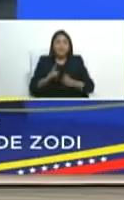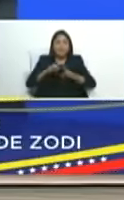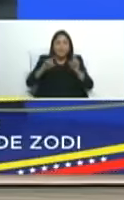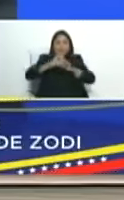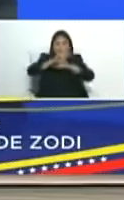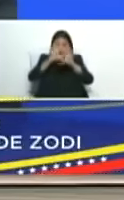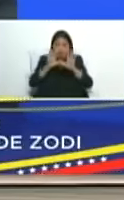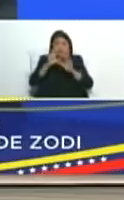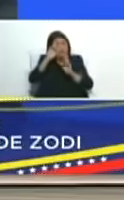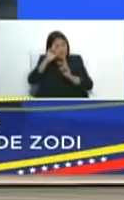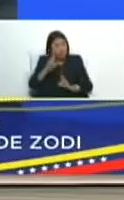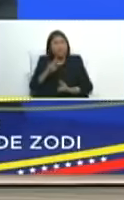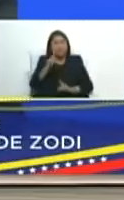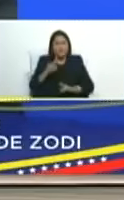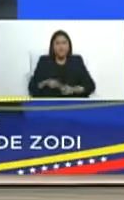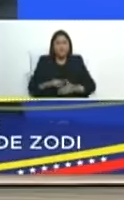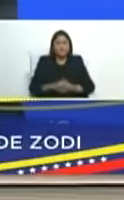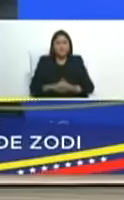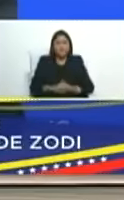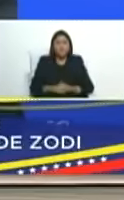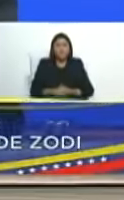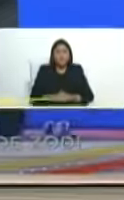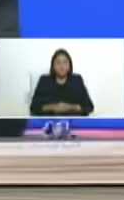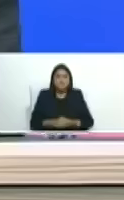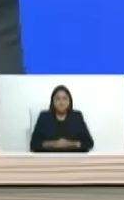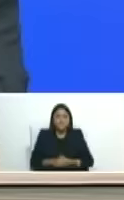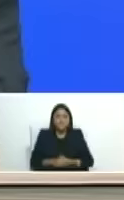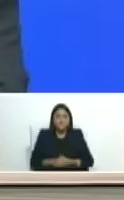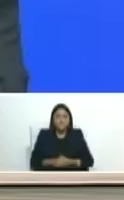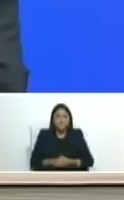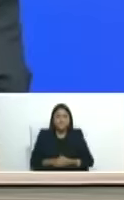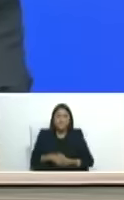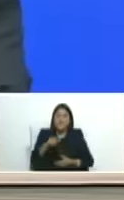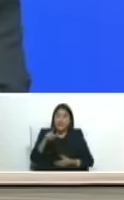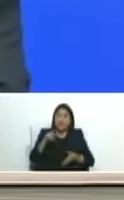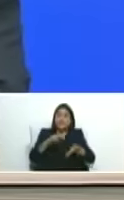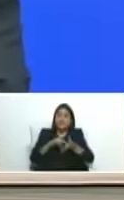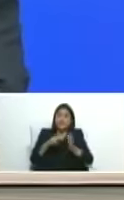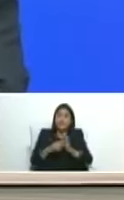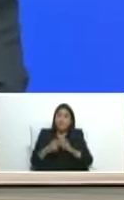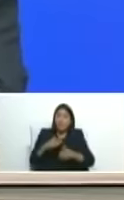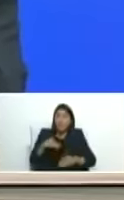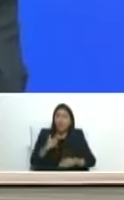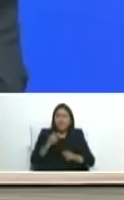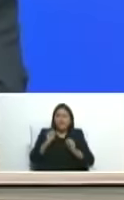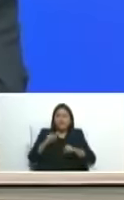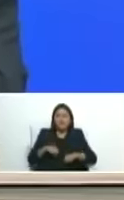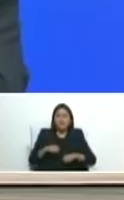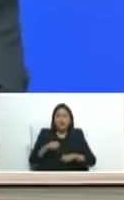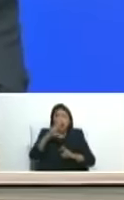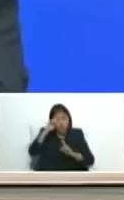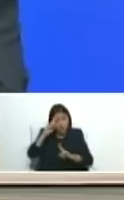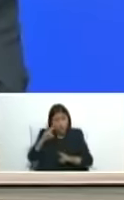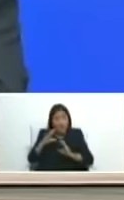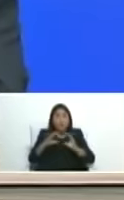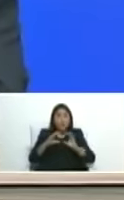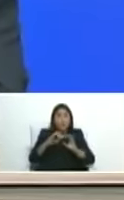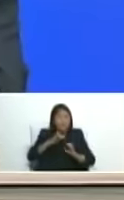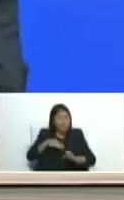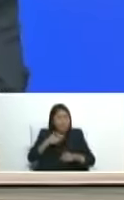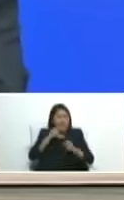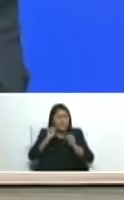respetuoso lo cual dice que si se puede con respeto y comunicación